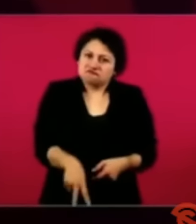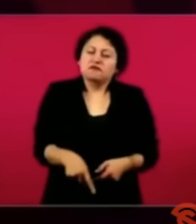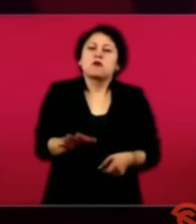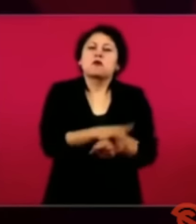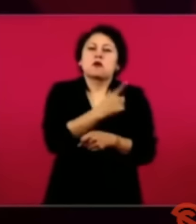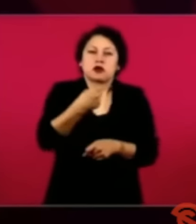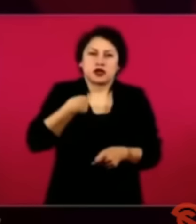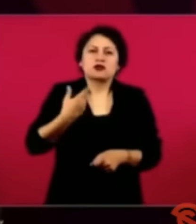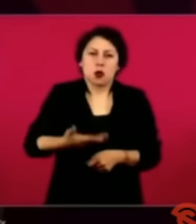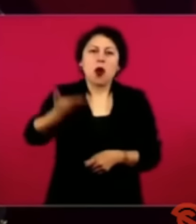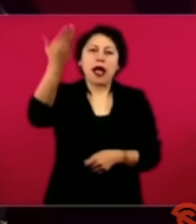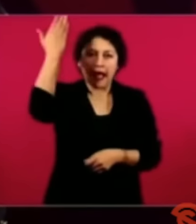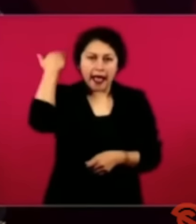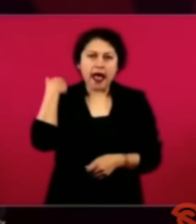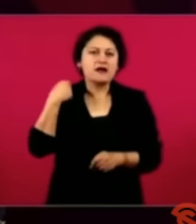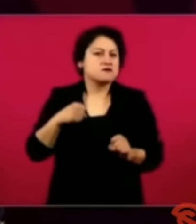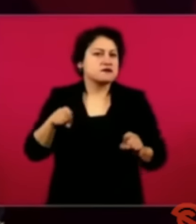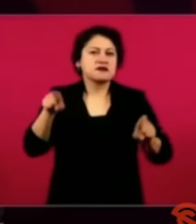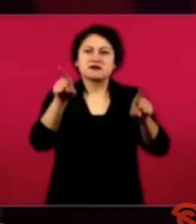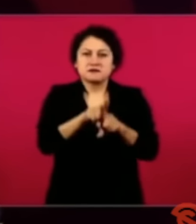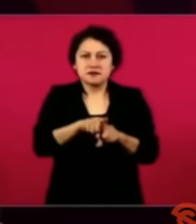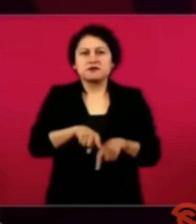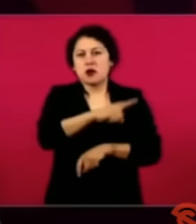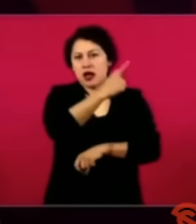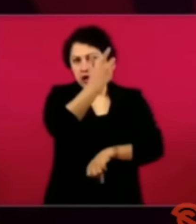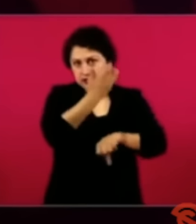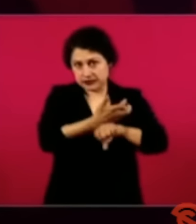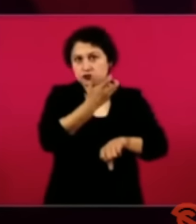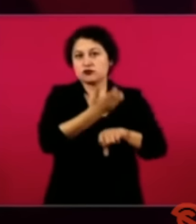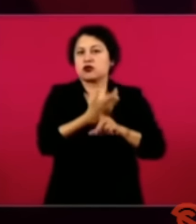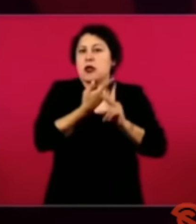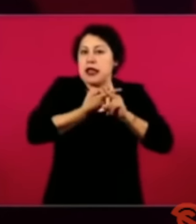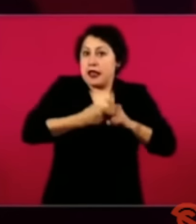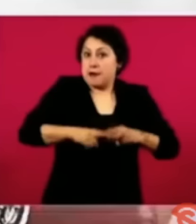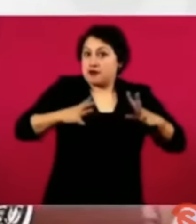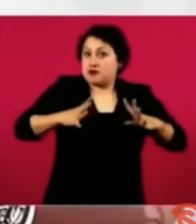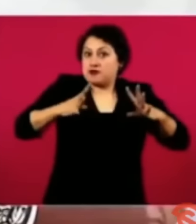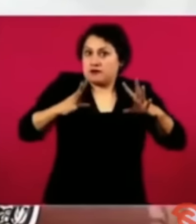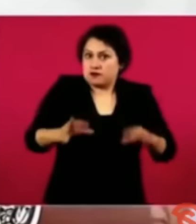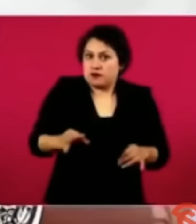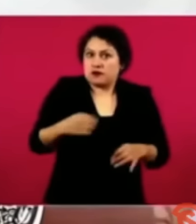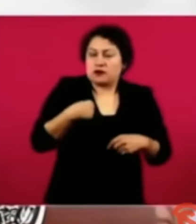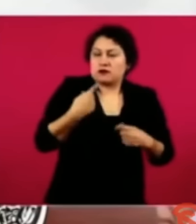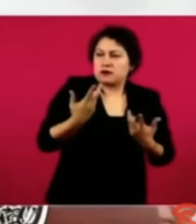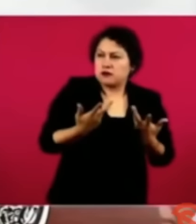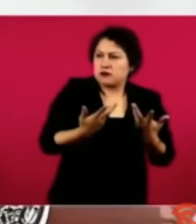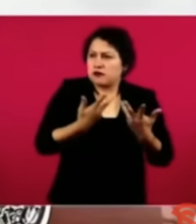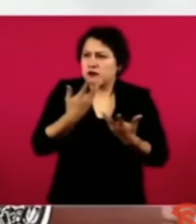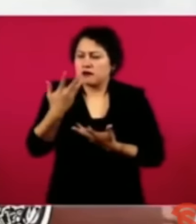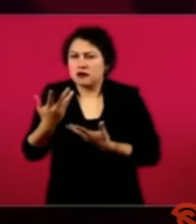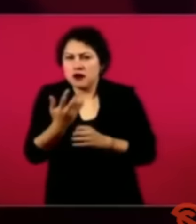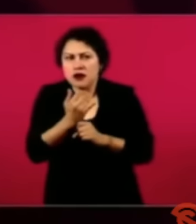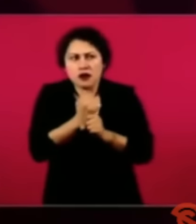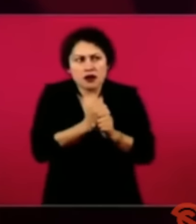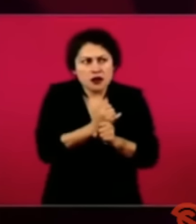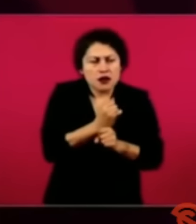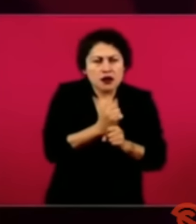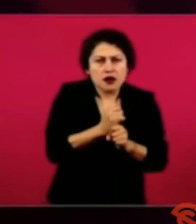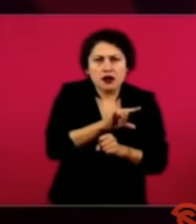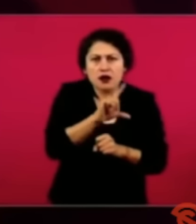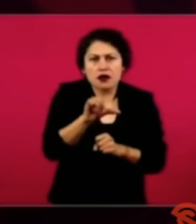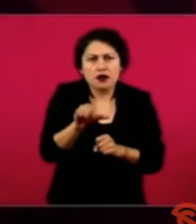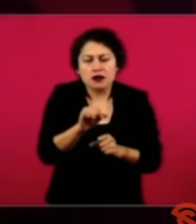la objetividad desde Estados Unidos, donde inició Sin Censura. Y después chocas de frente contra la realidad